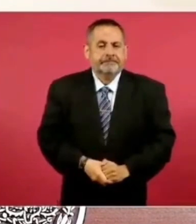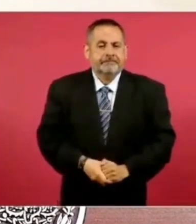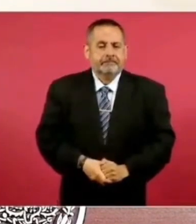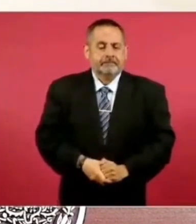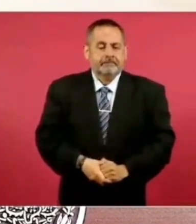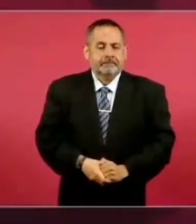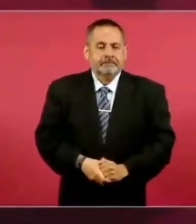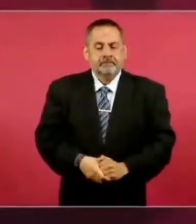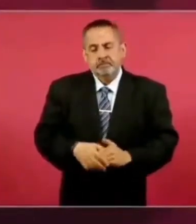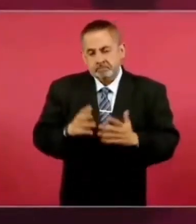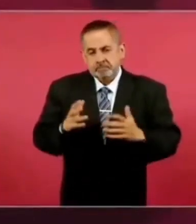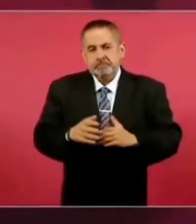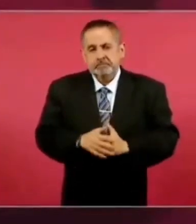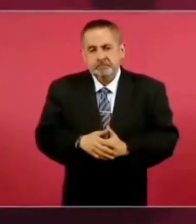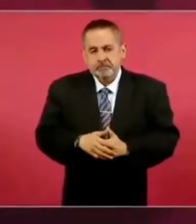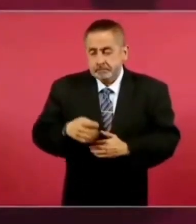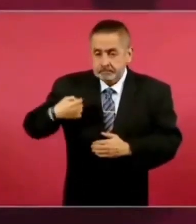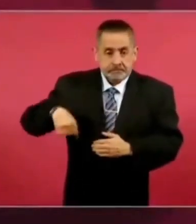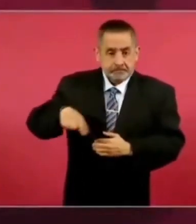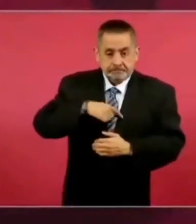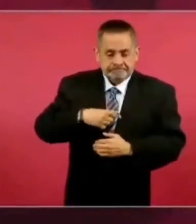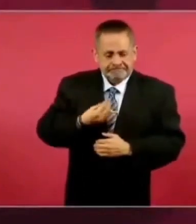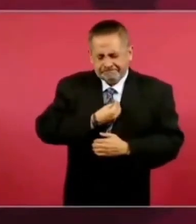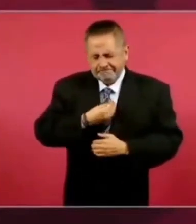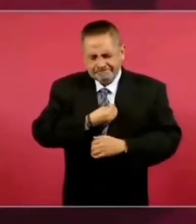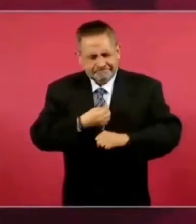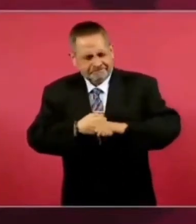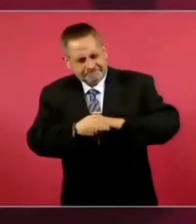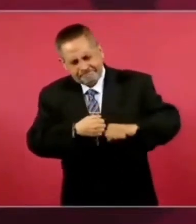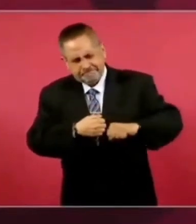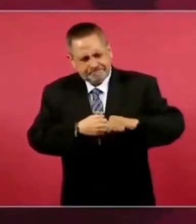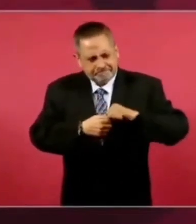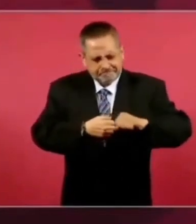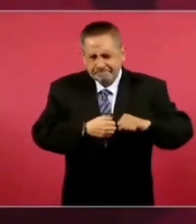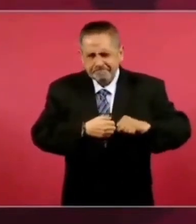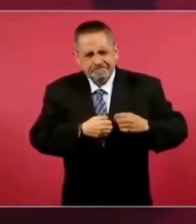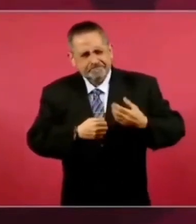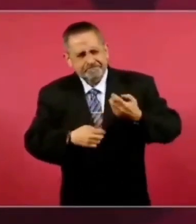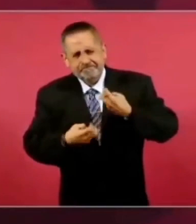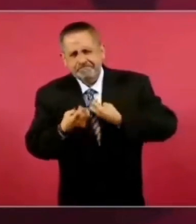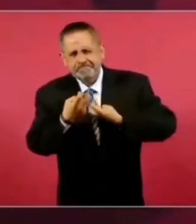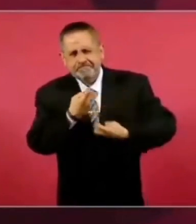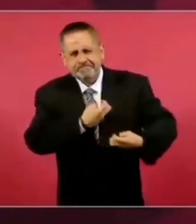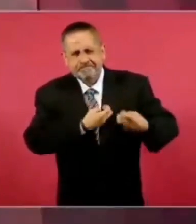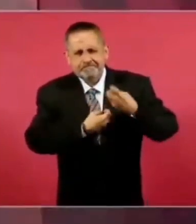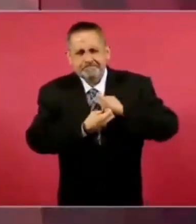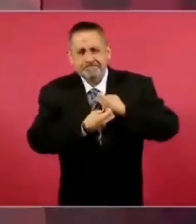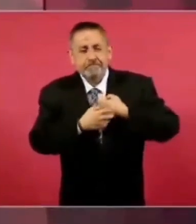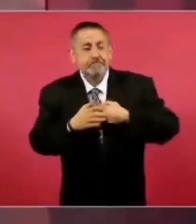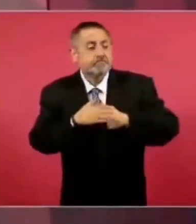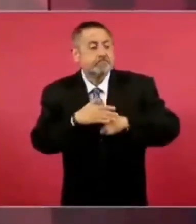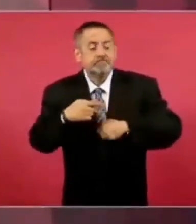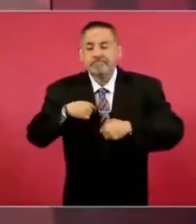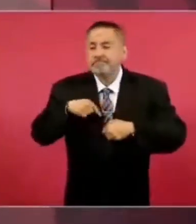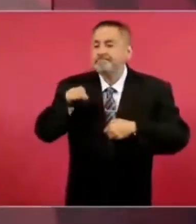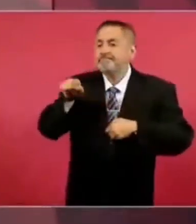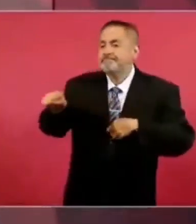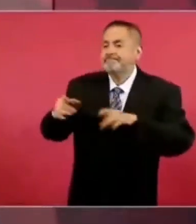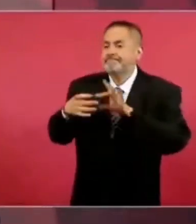Entonces, nosotros hemos resistido, aguantamos, porque tenemos una comunicación con la gente